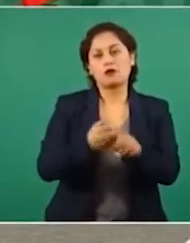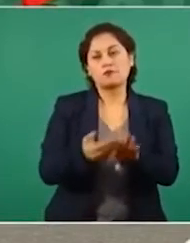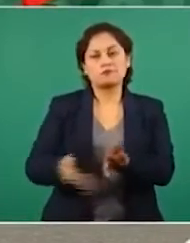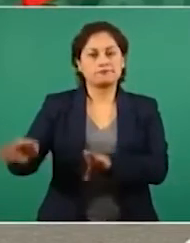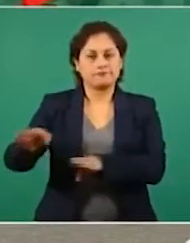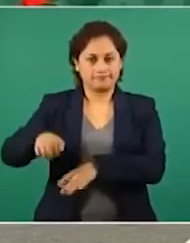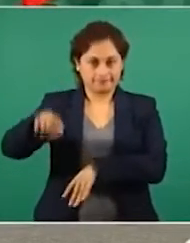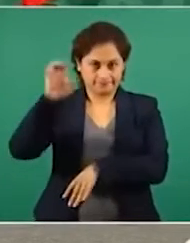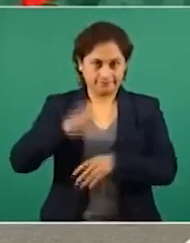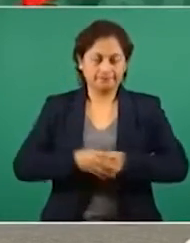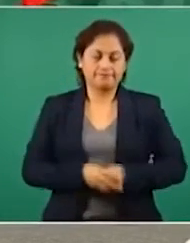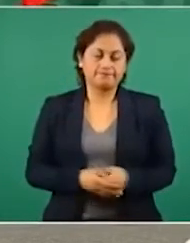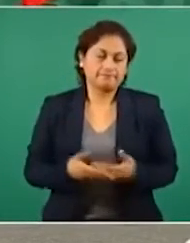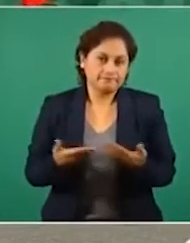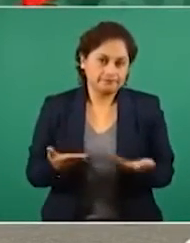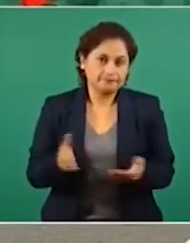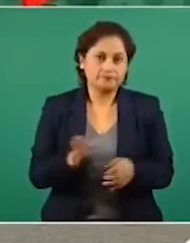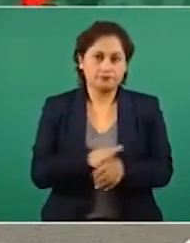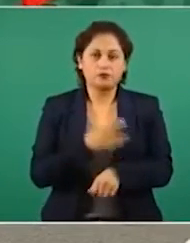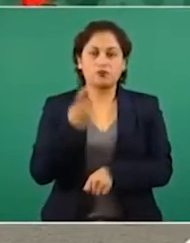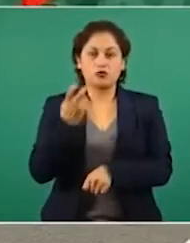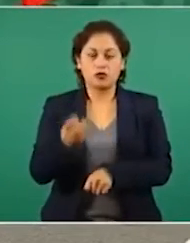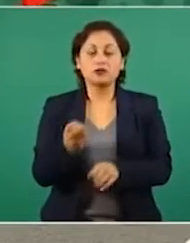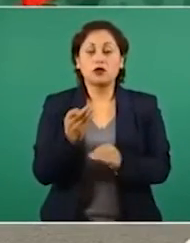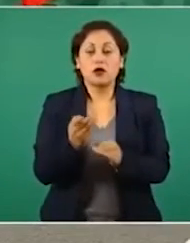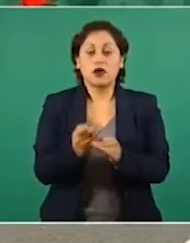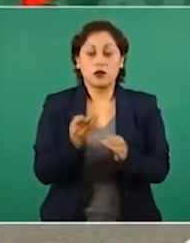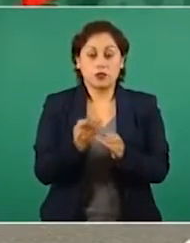eso se está haciendo